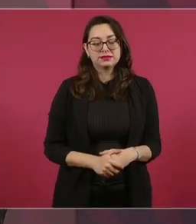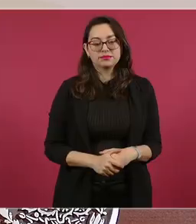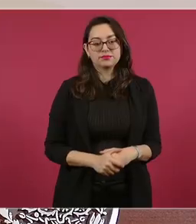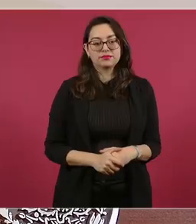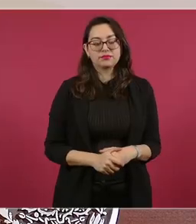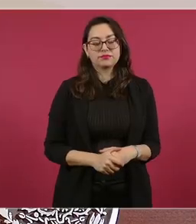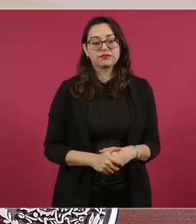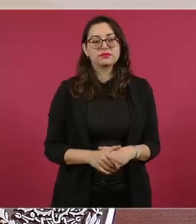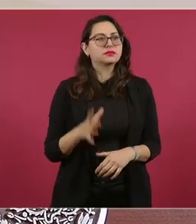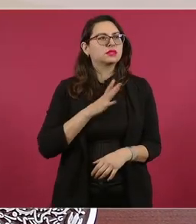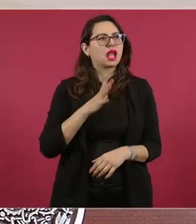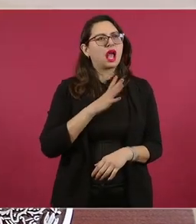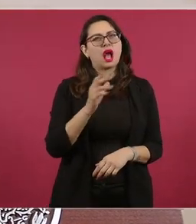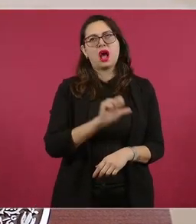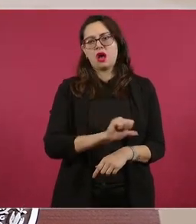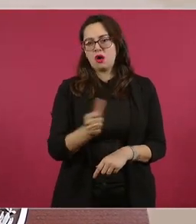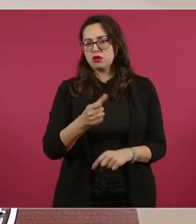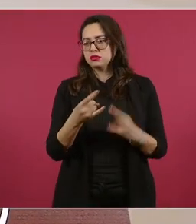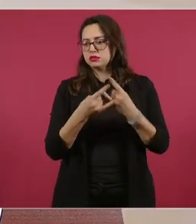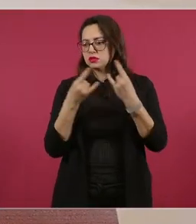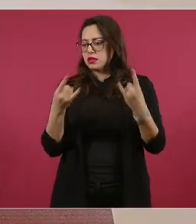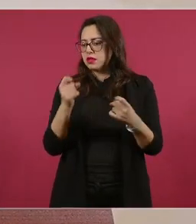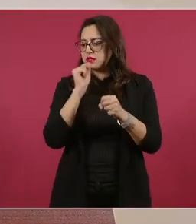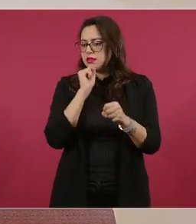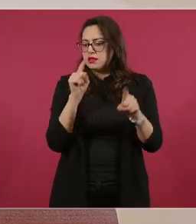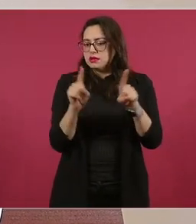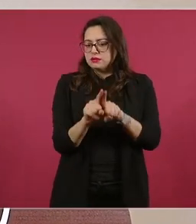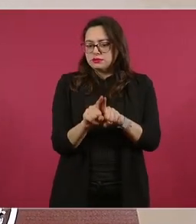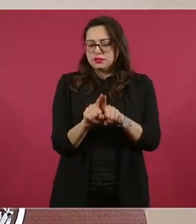Hay otro caso también,